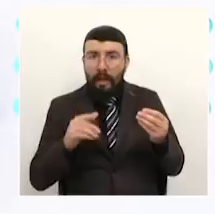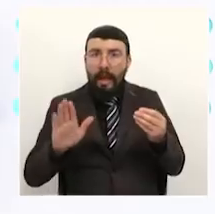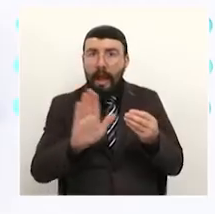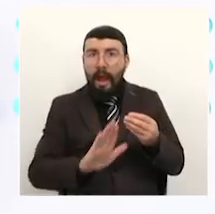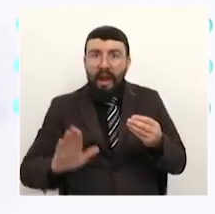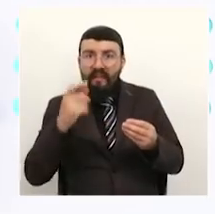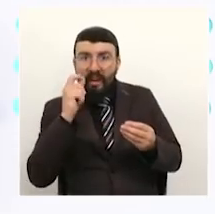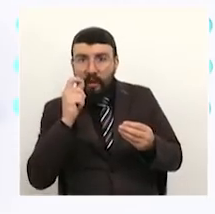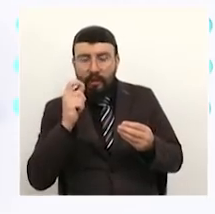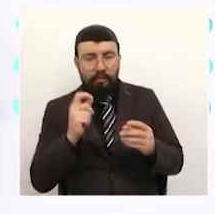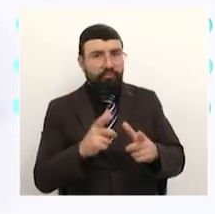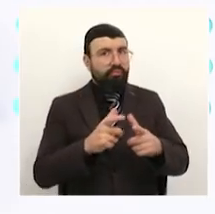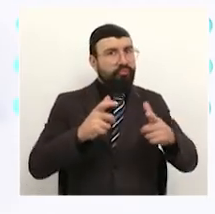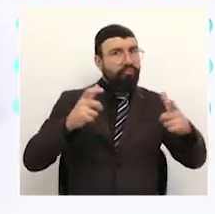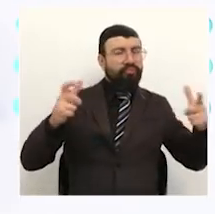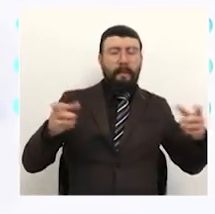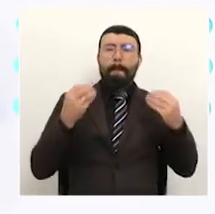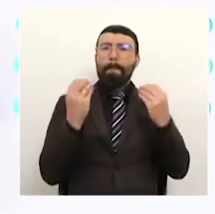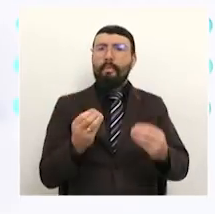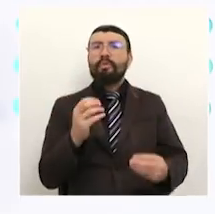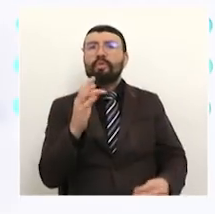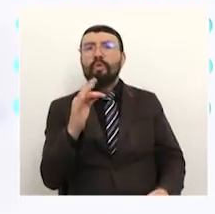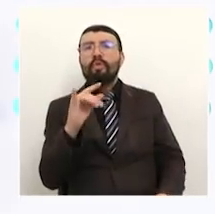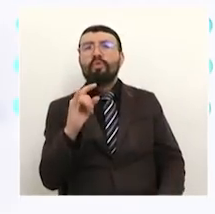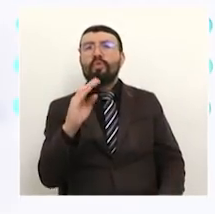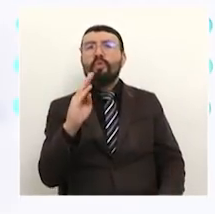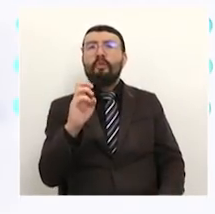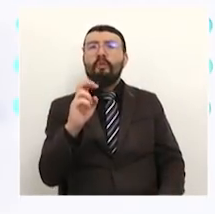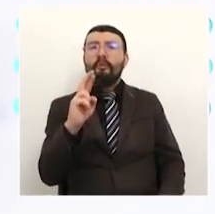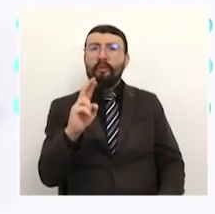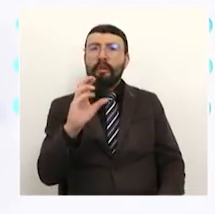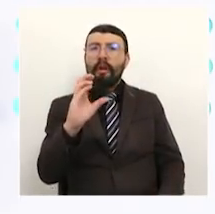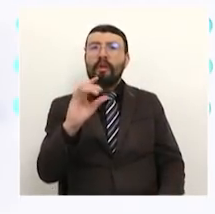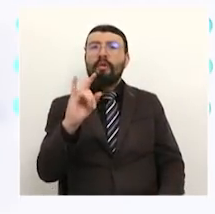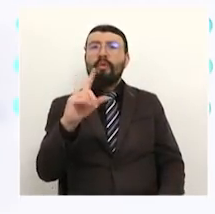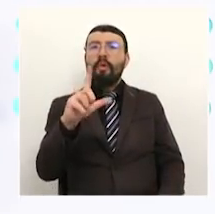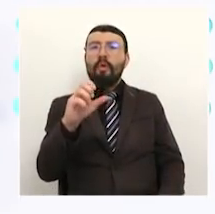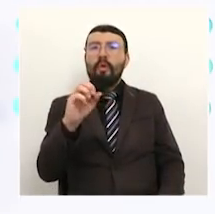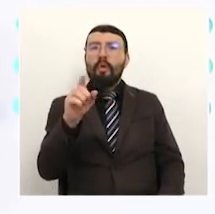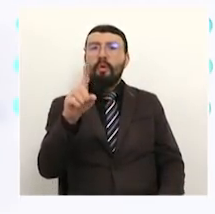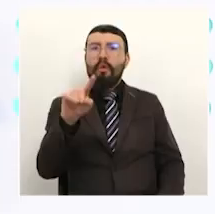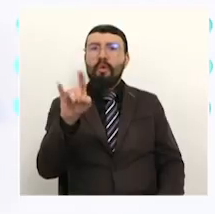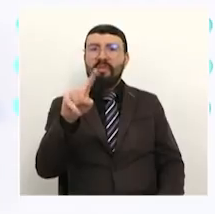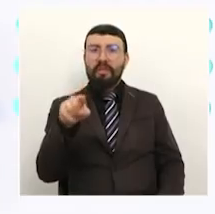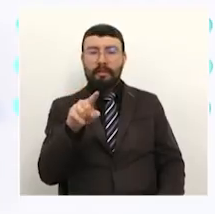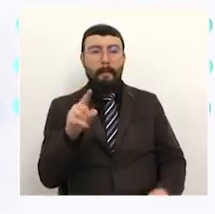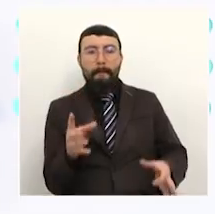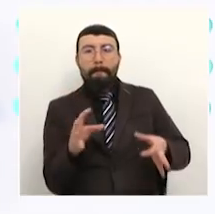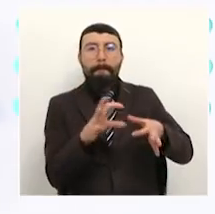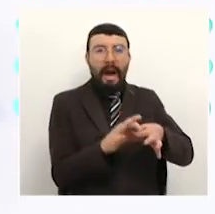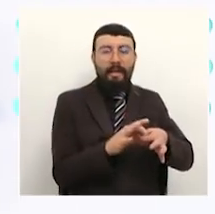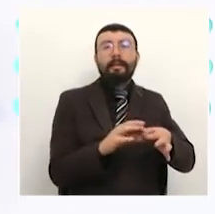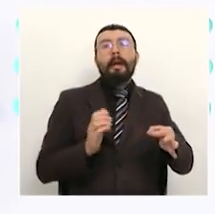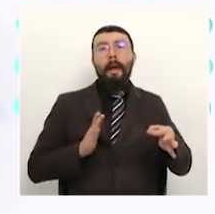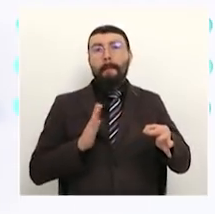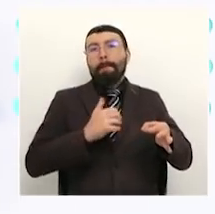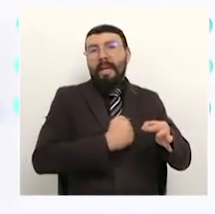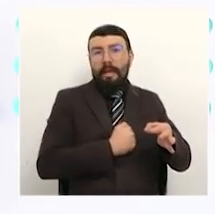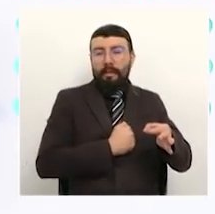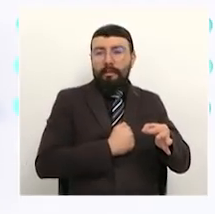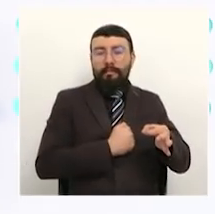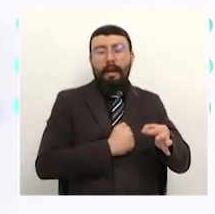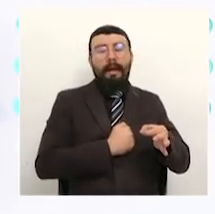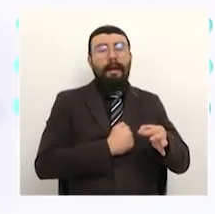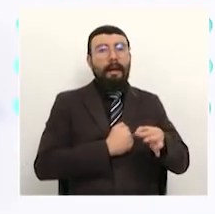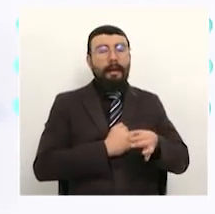ejemplo se ha aumentado enormemente la aparición de tuberculosis y sobre todo de tuberculosis asociada al vih cierto y esa es la razón por la cual